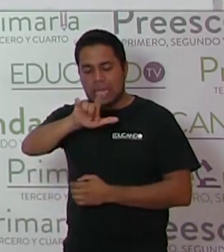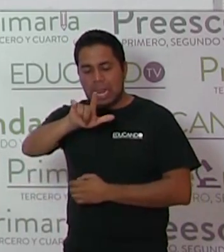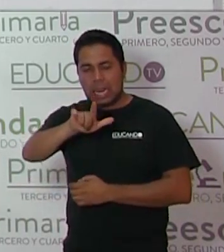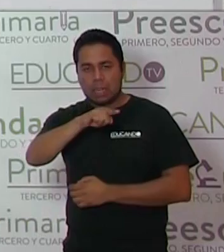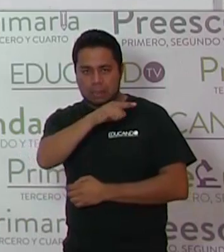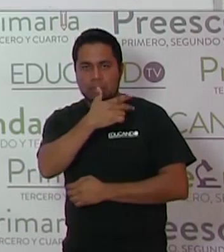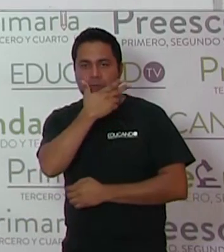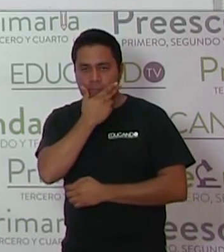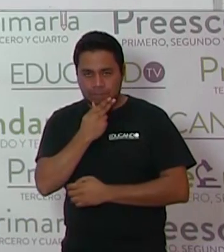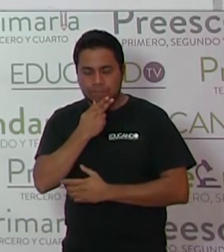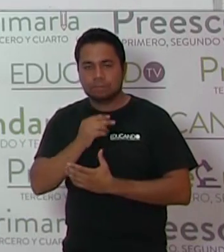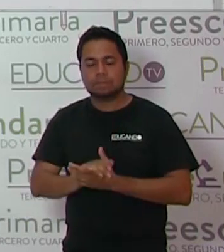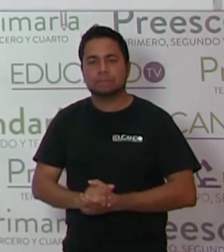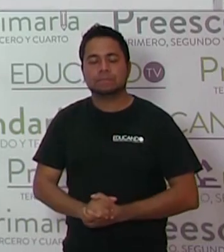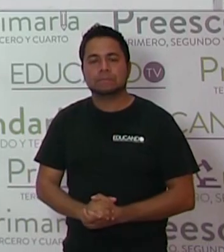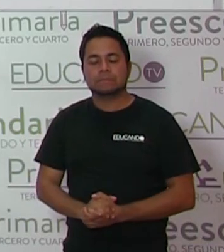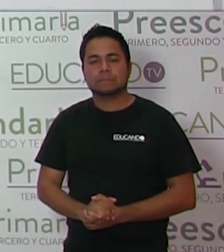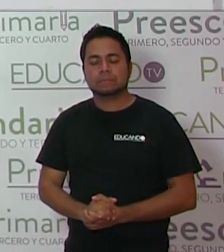Él.